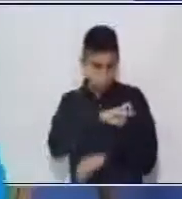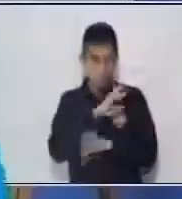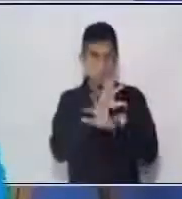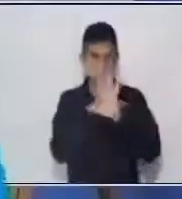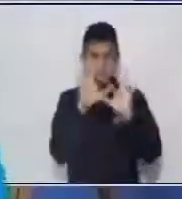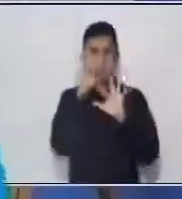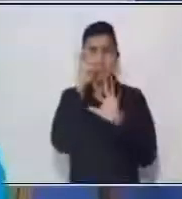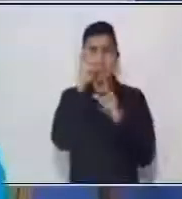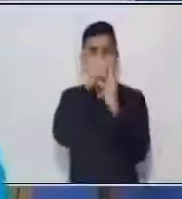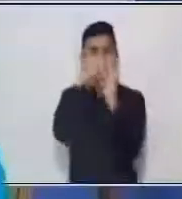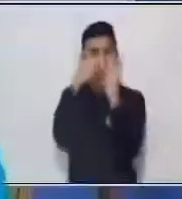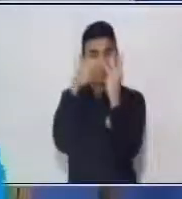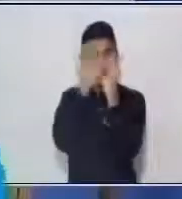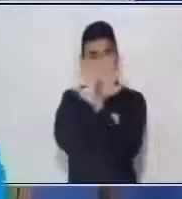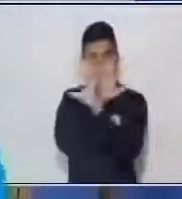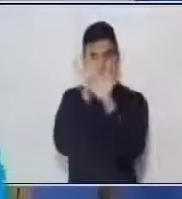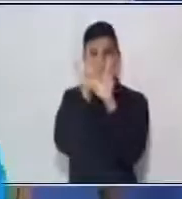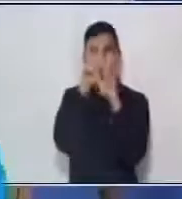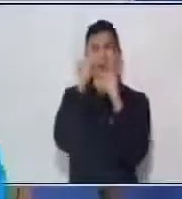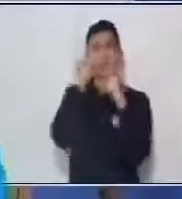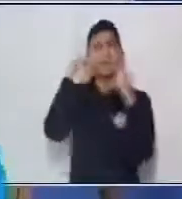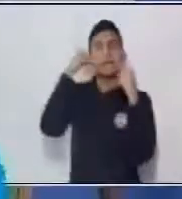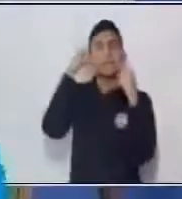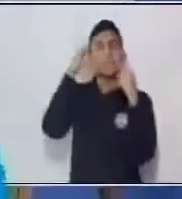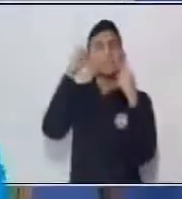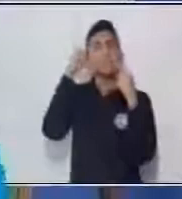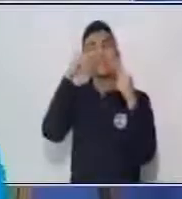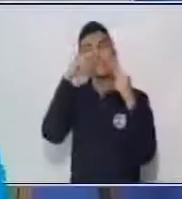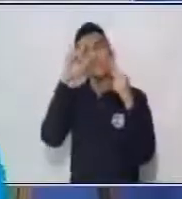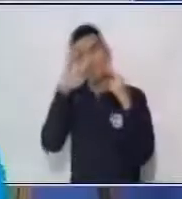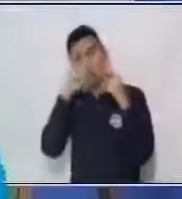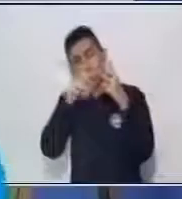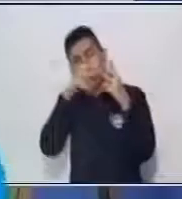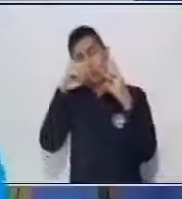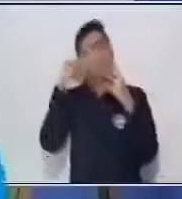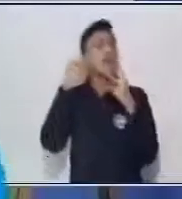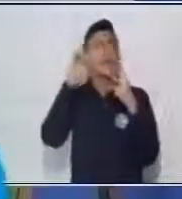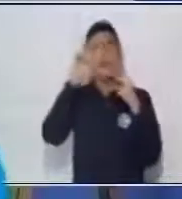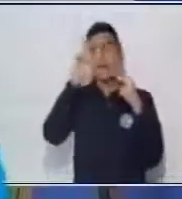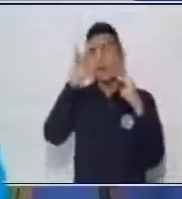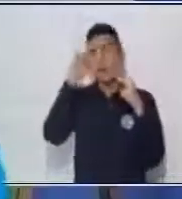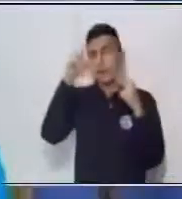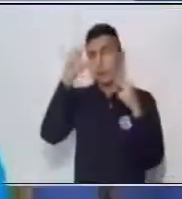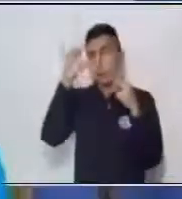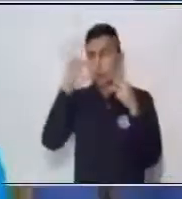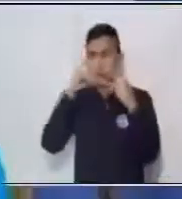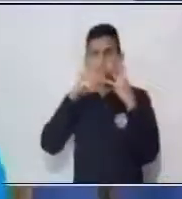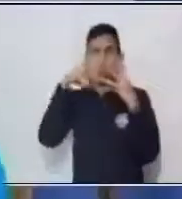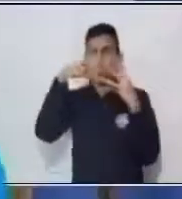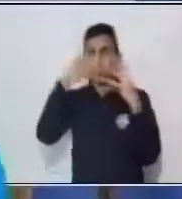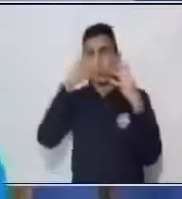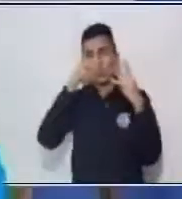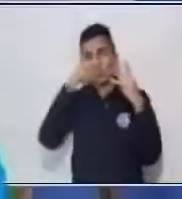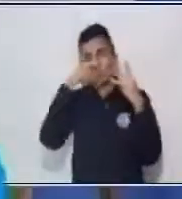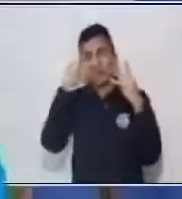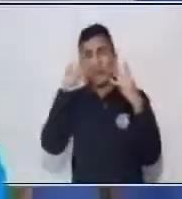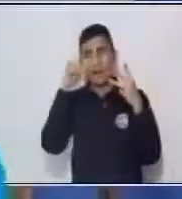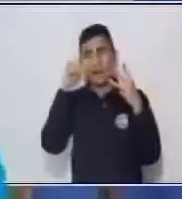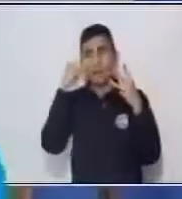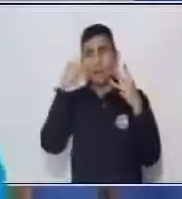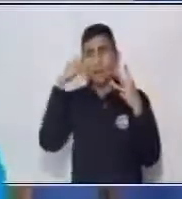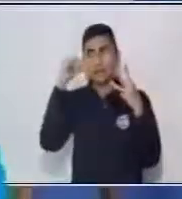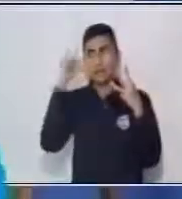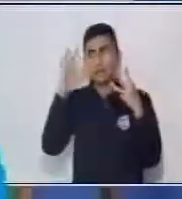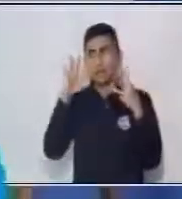y esas tres que te acabo de dar, que sería infinitivo, gerundio y participio. Si alguno no sale así como tú deseas